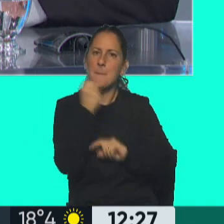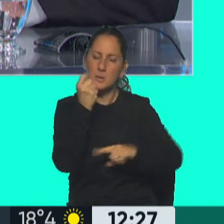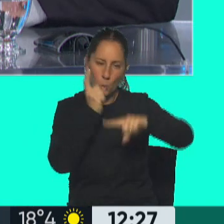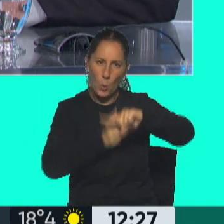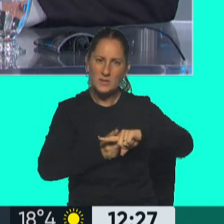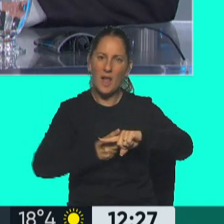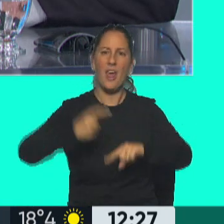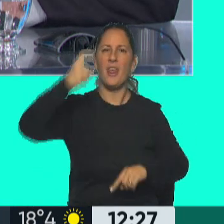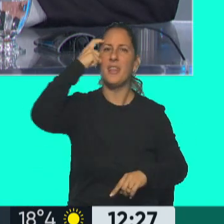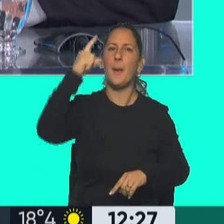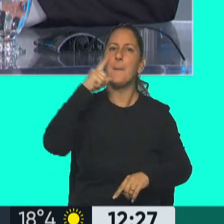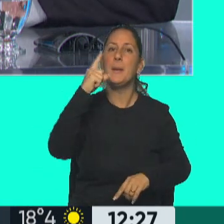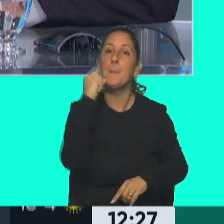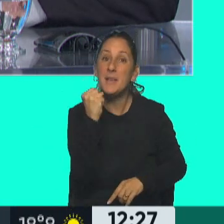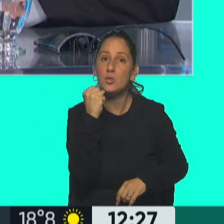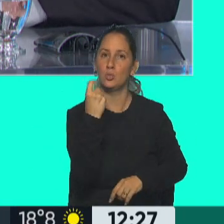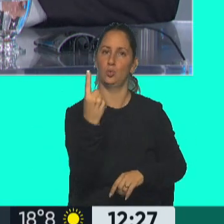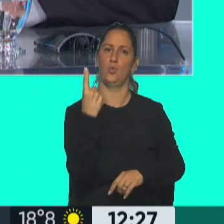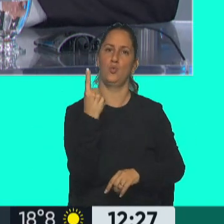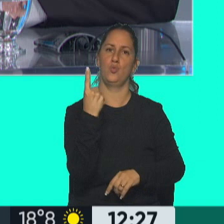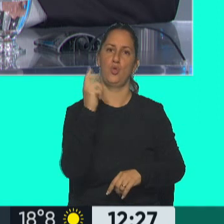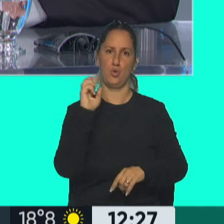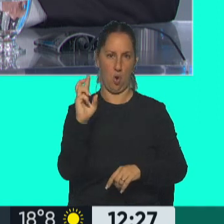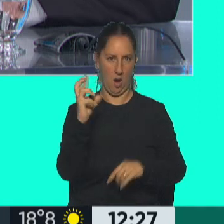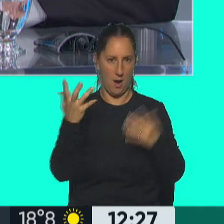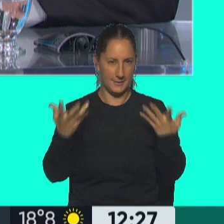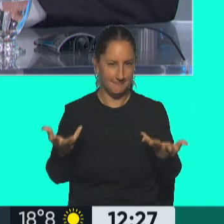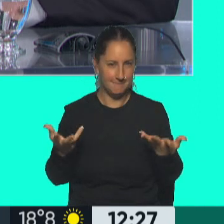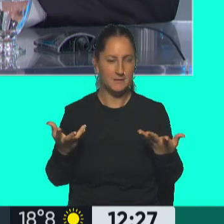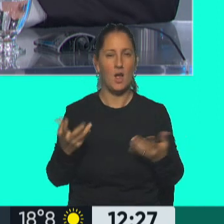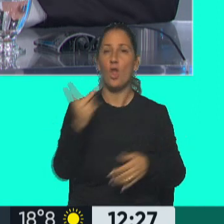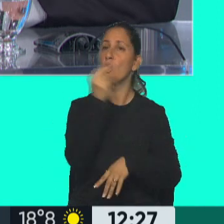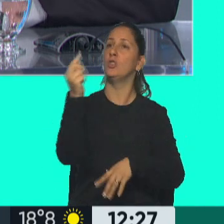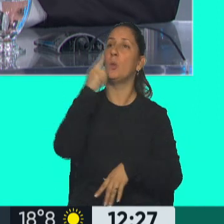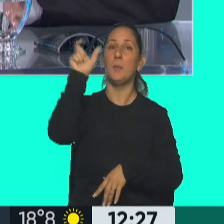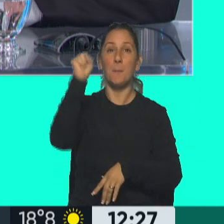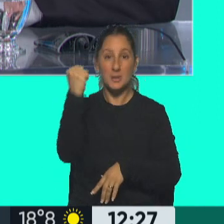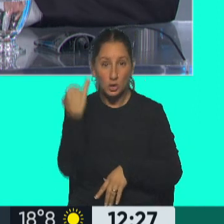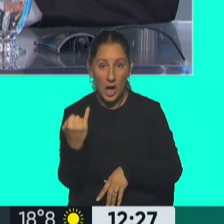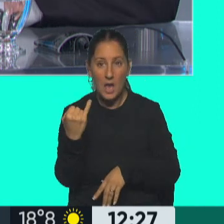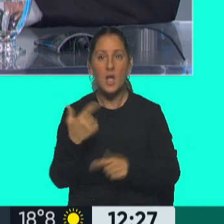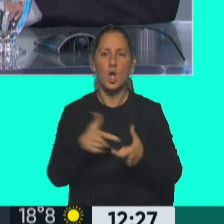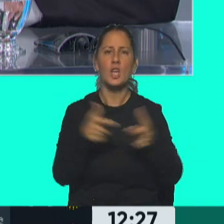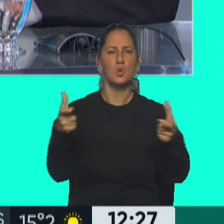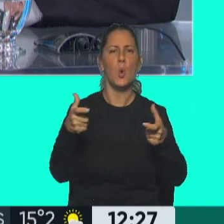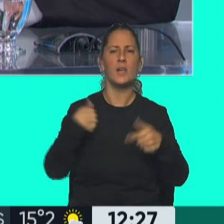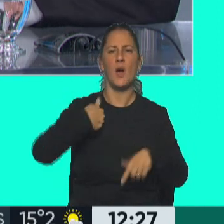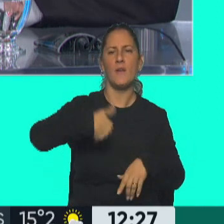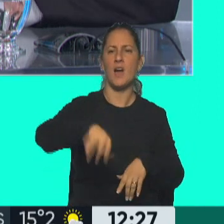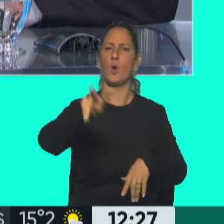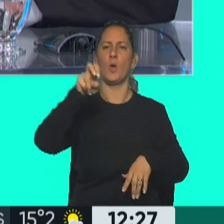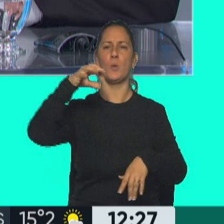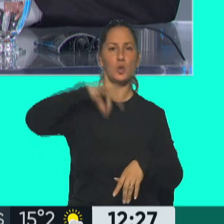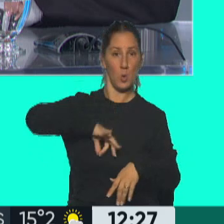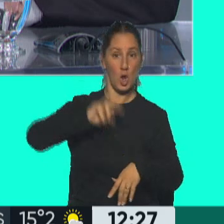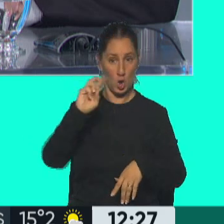la cuenta daba Diez mil pesos por dólar bueno Esta es decir que qué estoy diciendo alguien que tiene 200 mil pesos dice Ah Qué suerte ahora voy a cobrar el sueldo